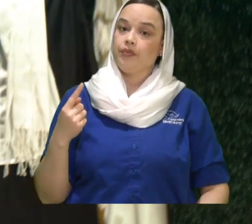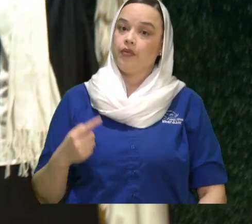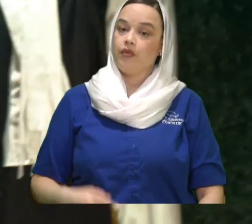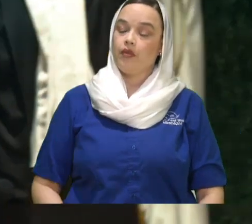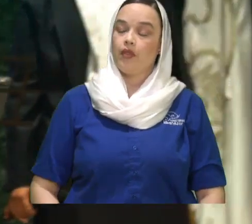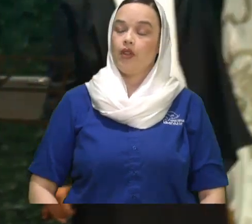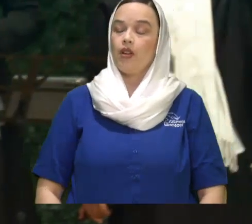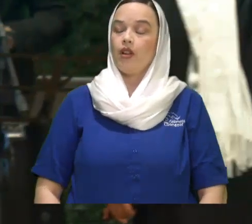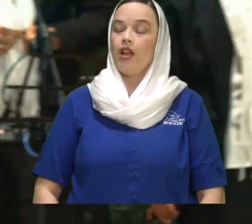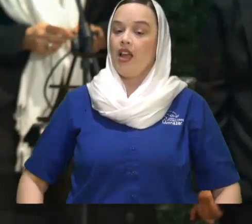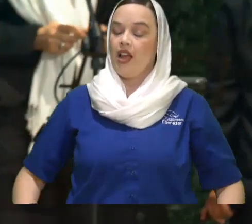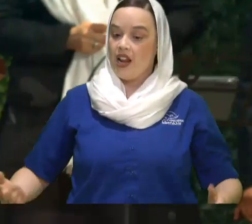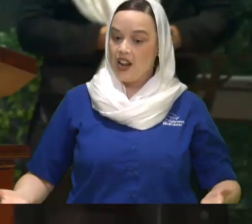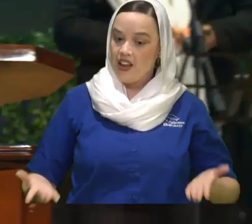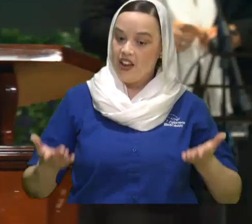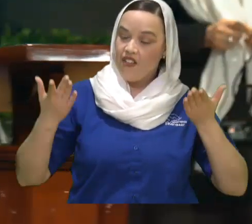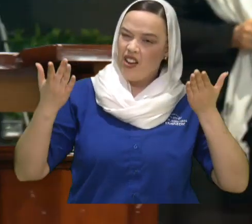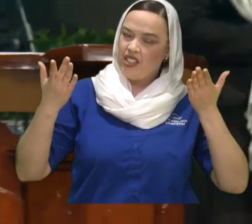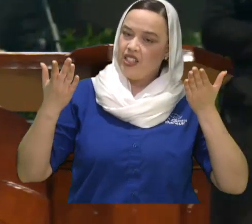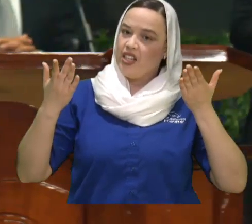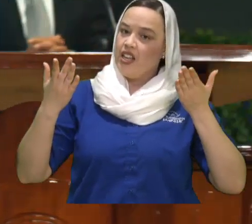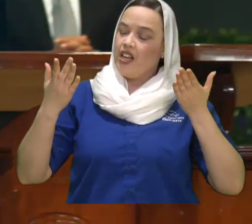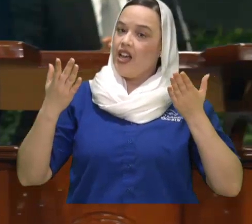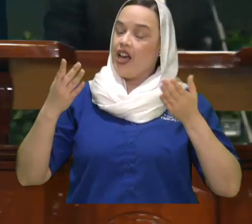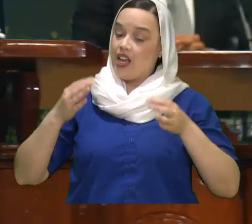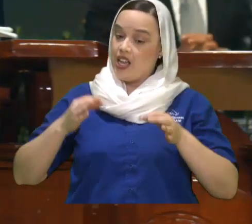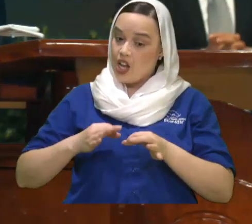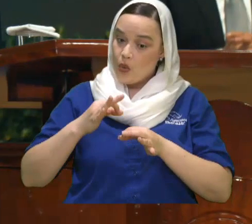levanta dentro del pueblo restauradores